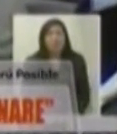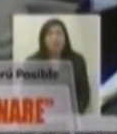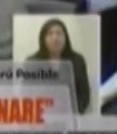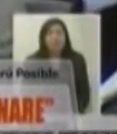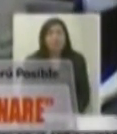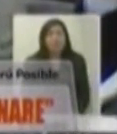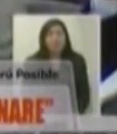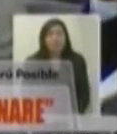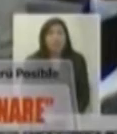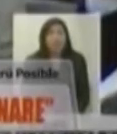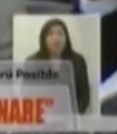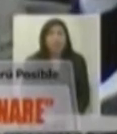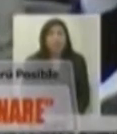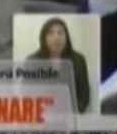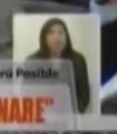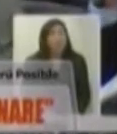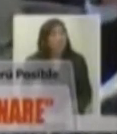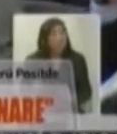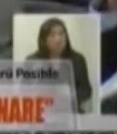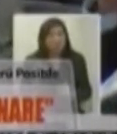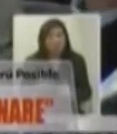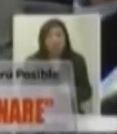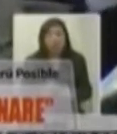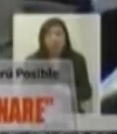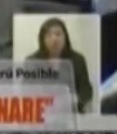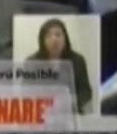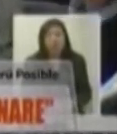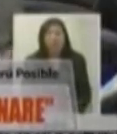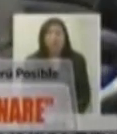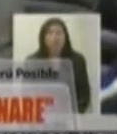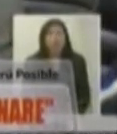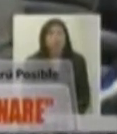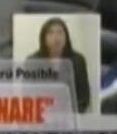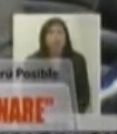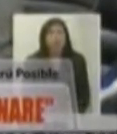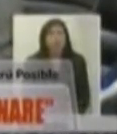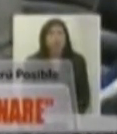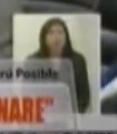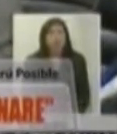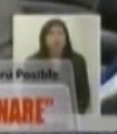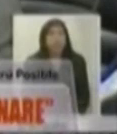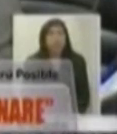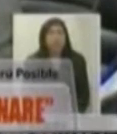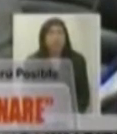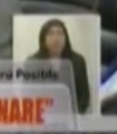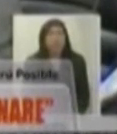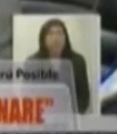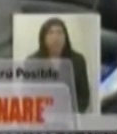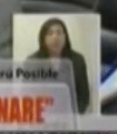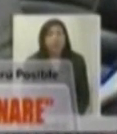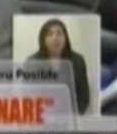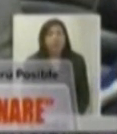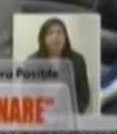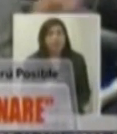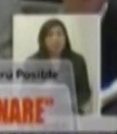yo calculo que se va hasta fin de año, mínimo. Entonces, frente a esto, tenemos que tomar definiciones y desde el